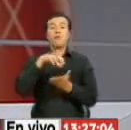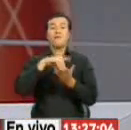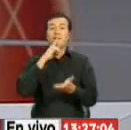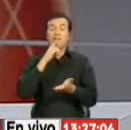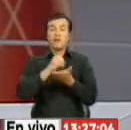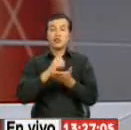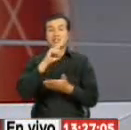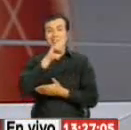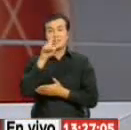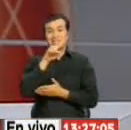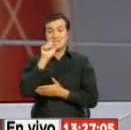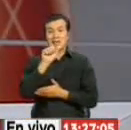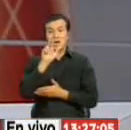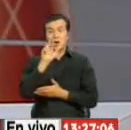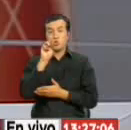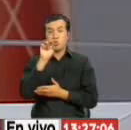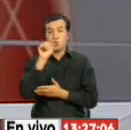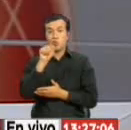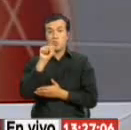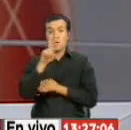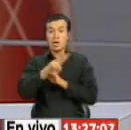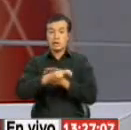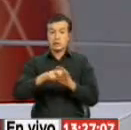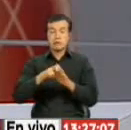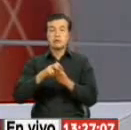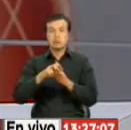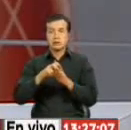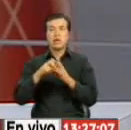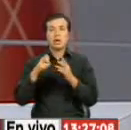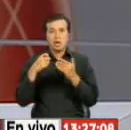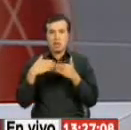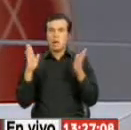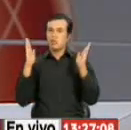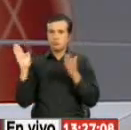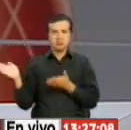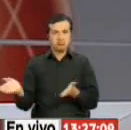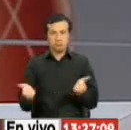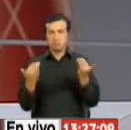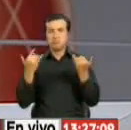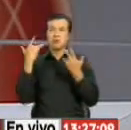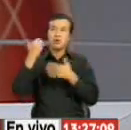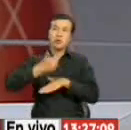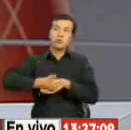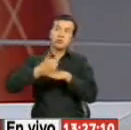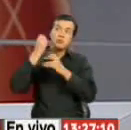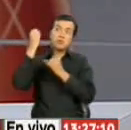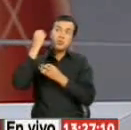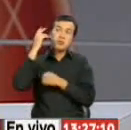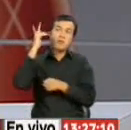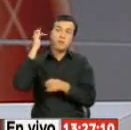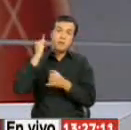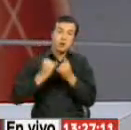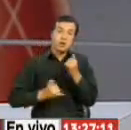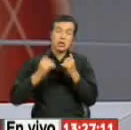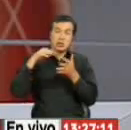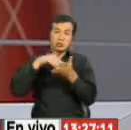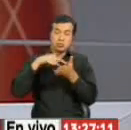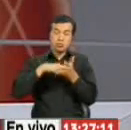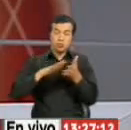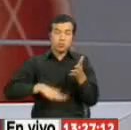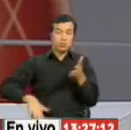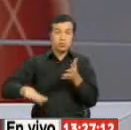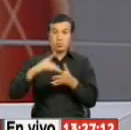poco a poco se están retomando las actividades en la zona las autoridades están a la espera de un informe final de los estudios efectuados